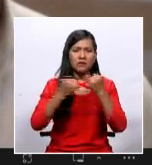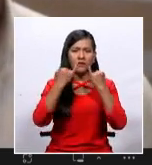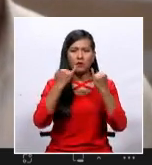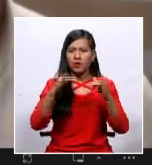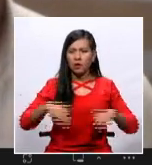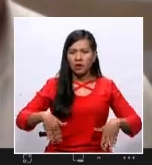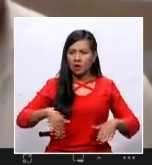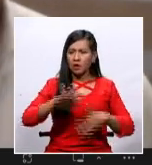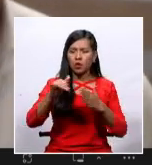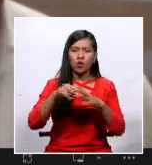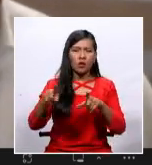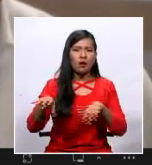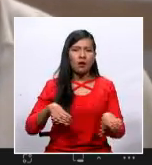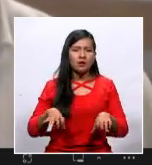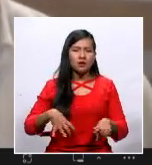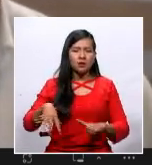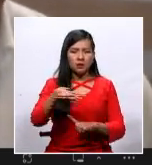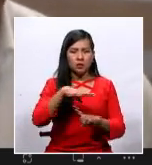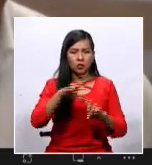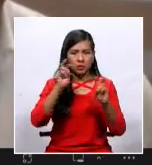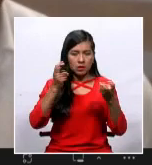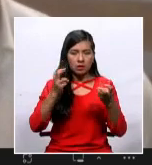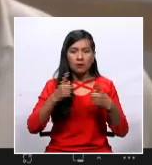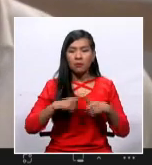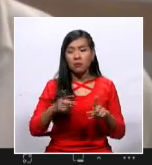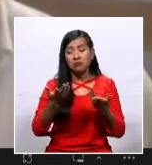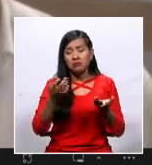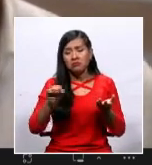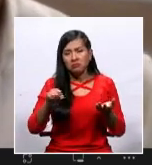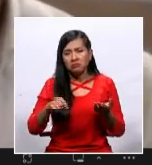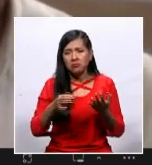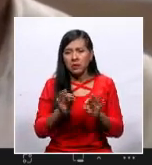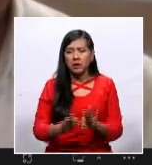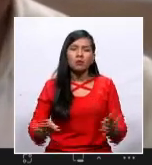hechos coyunturales, que sí, son importantes,